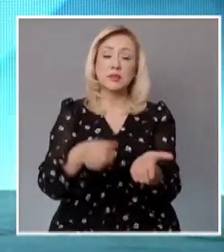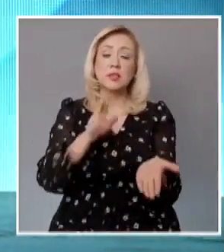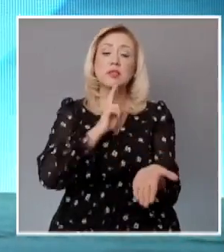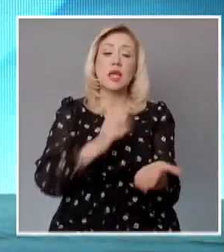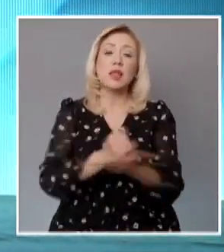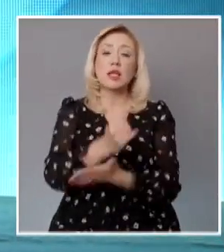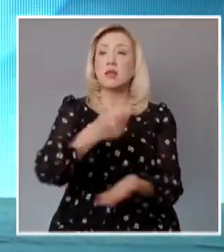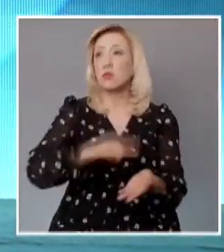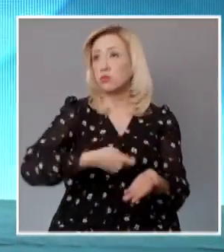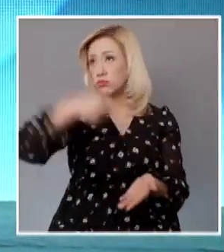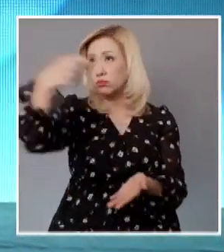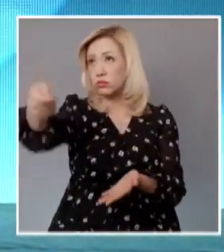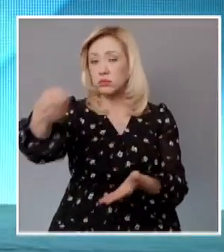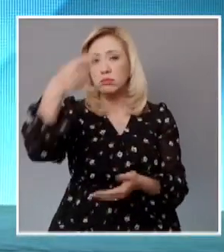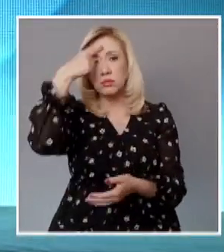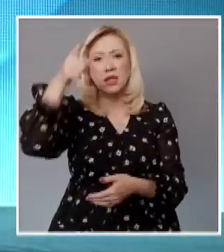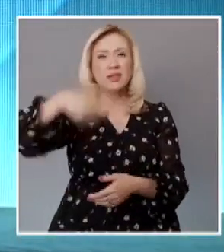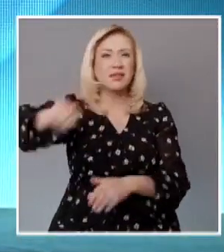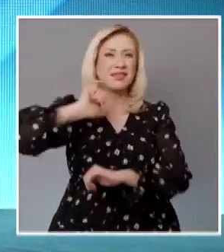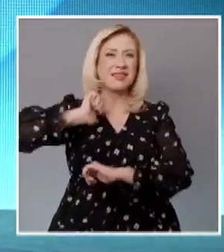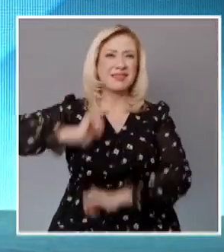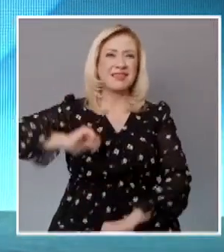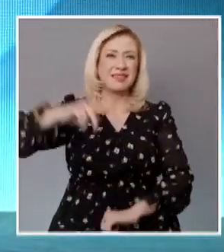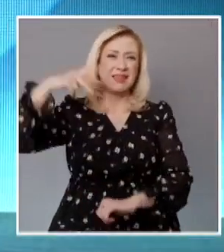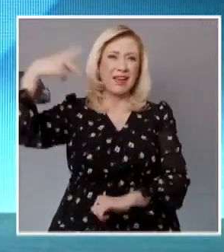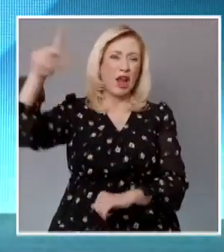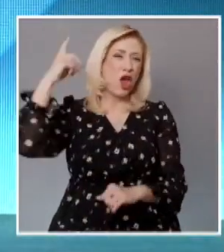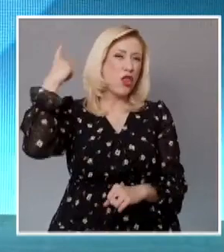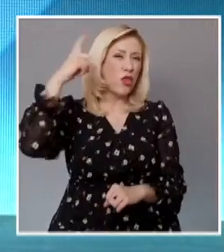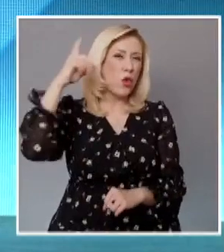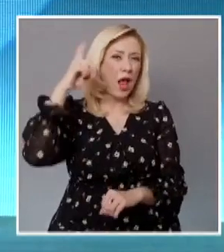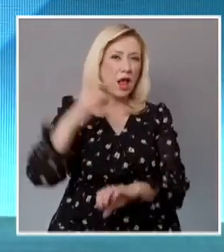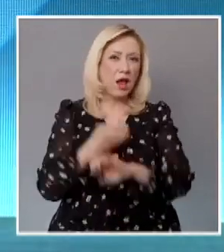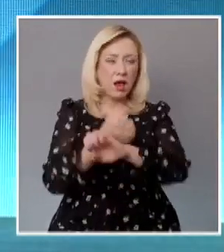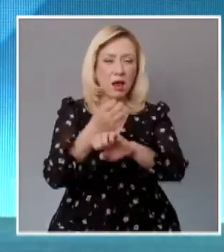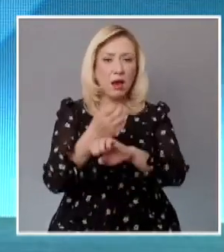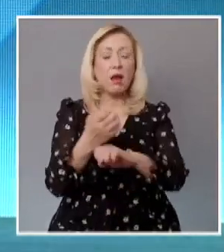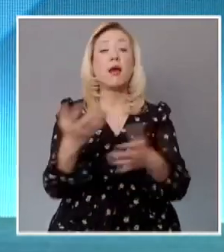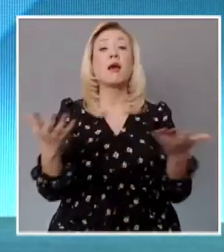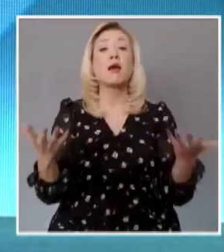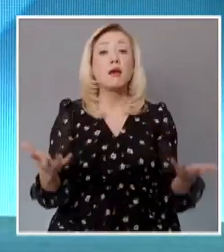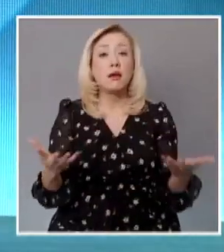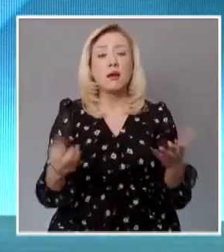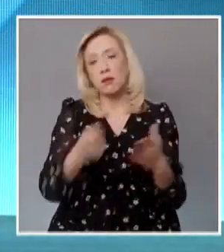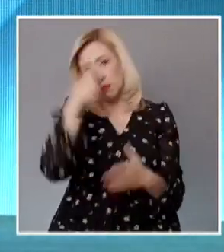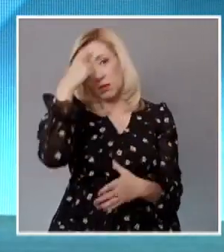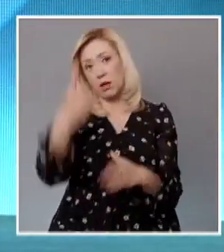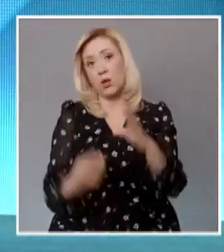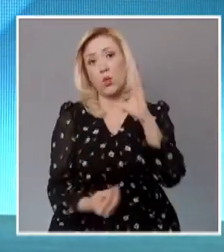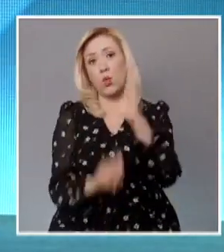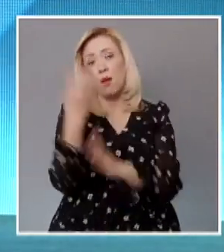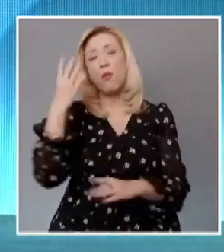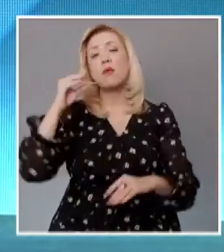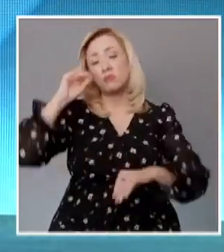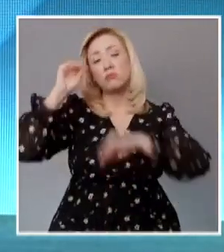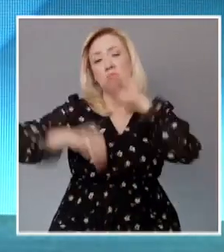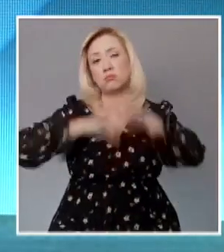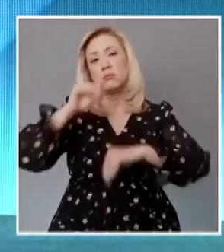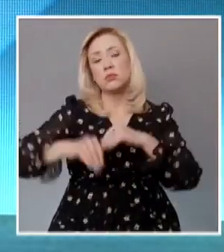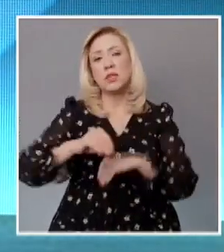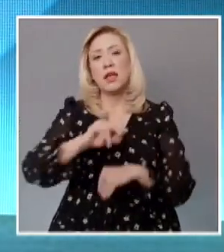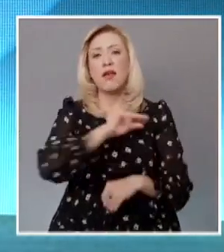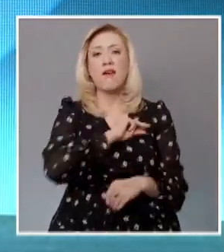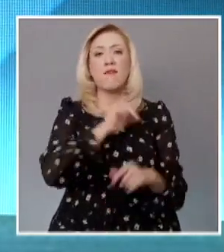que las autoridades del estado de Durango creen una fiscalía especializada en la investigación del delito de tortura,